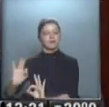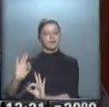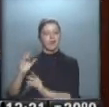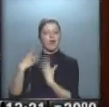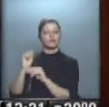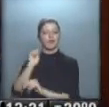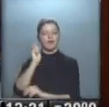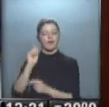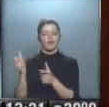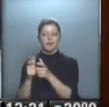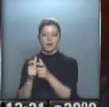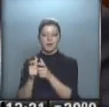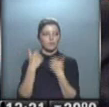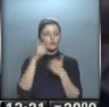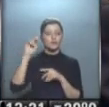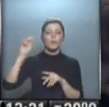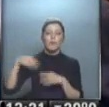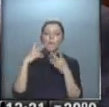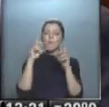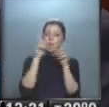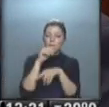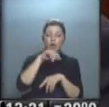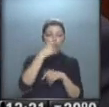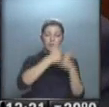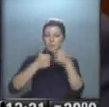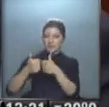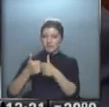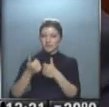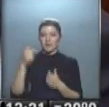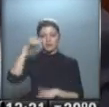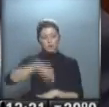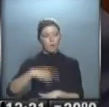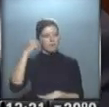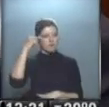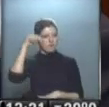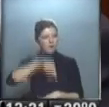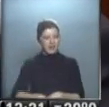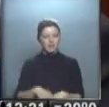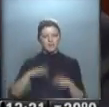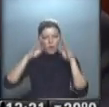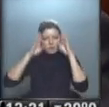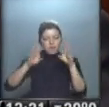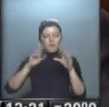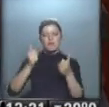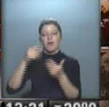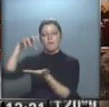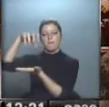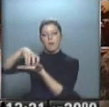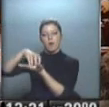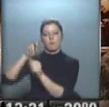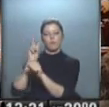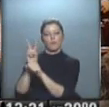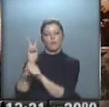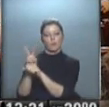qué hace? Afecta a la competencia. Por lo tanto, insistimos con que es un traje a medida hecho en función de la defensa de los intereses del Grupo Clarín,